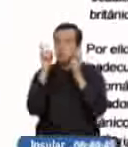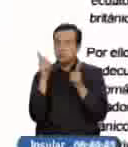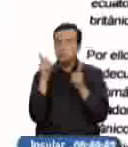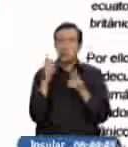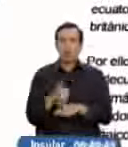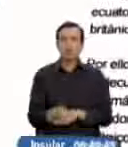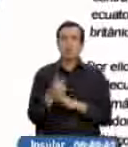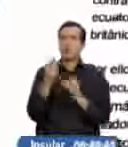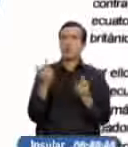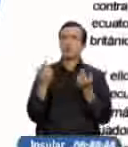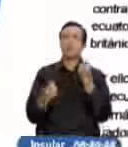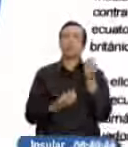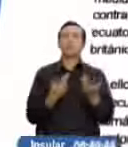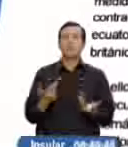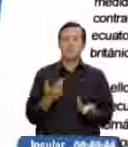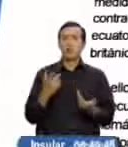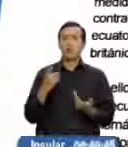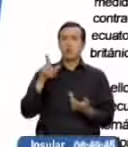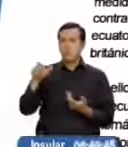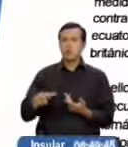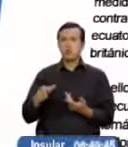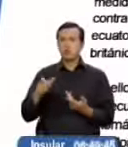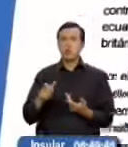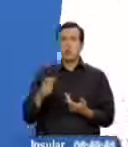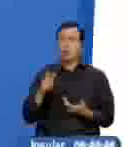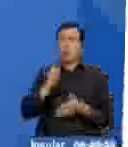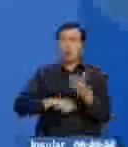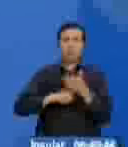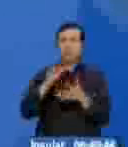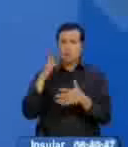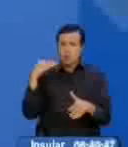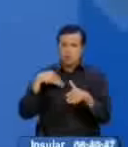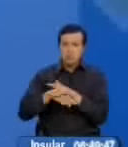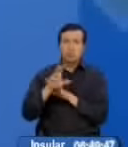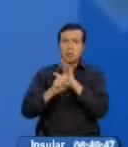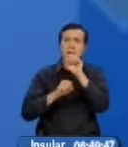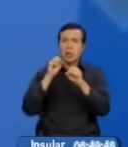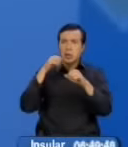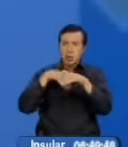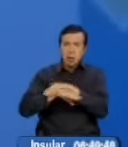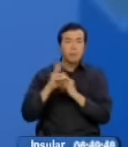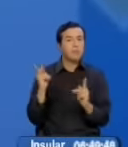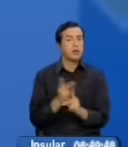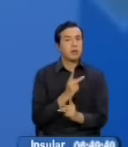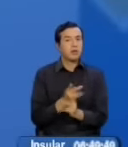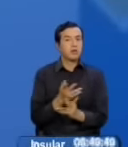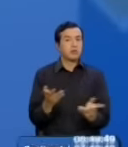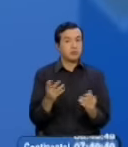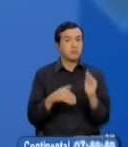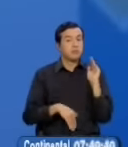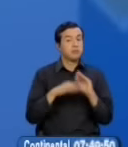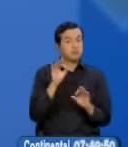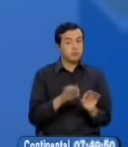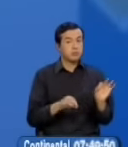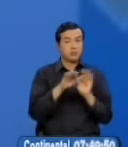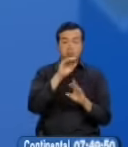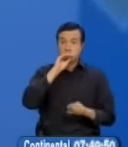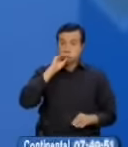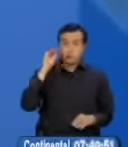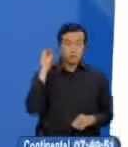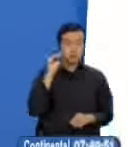mayor celeridad ante un intento de acceso no autorizado que constituye un incidente de extrema gravedad. Además, se recuerda que,